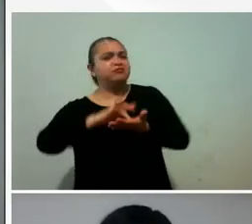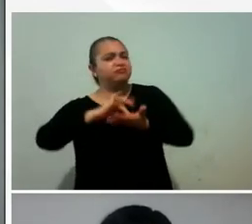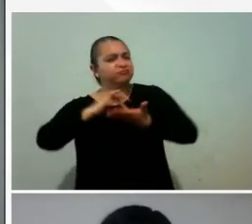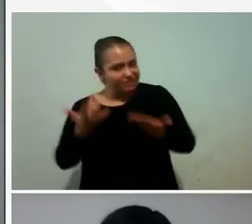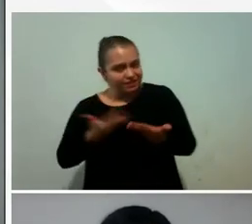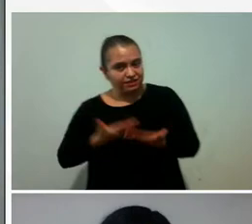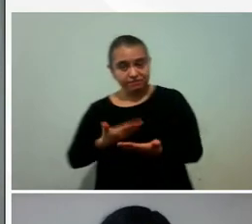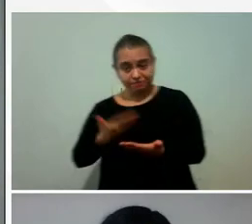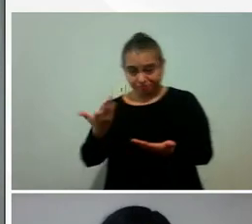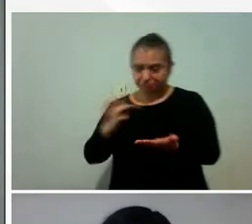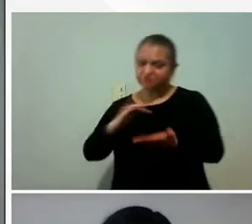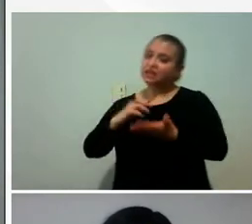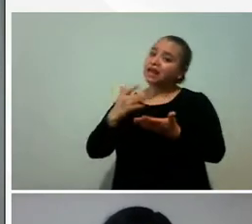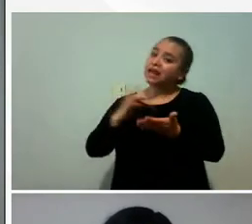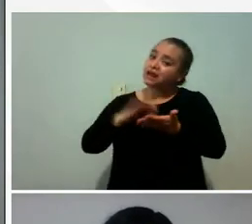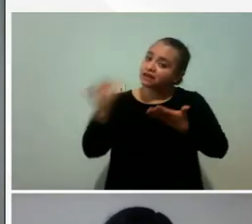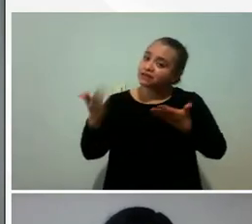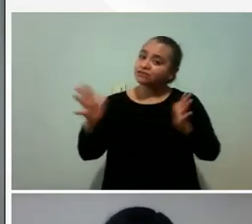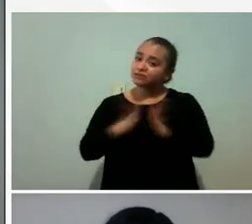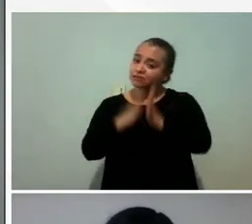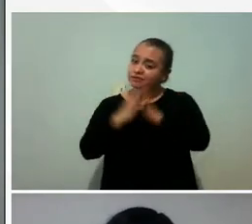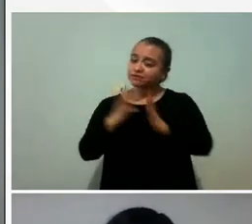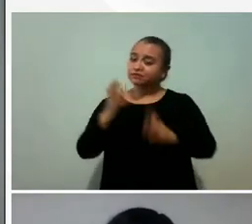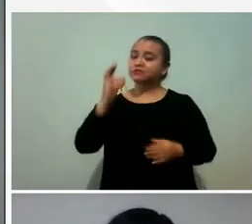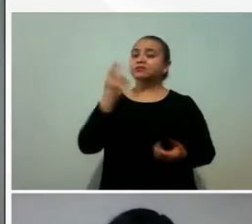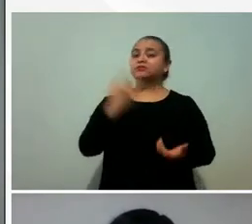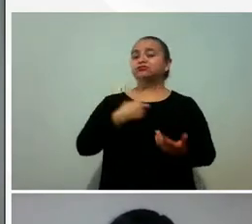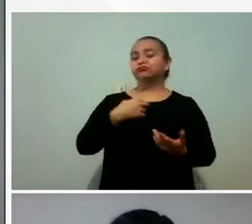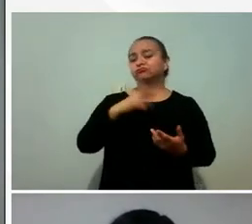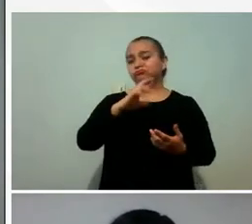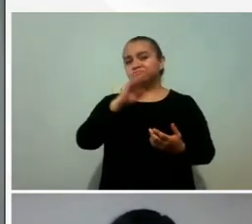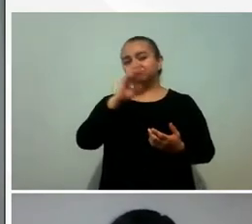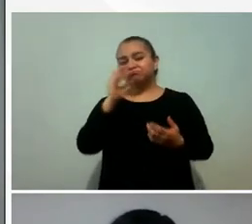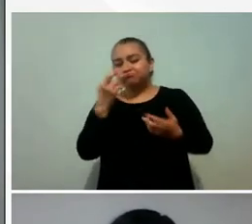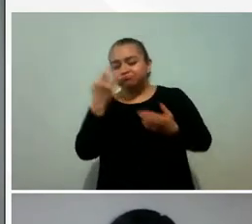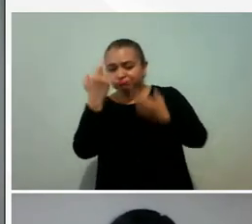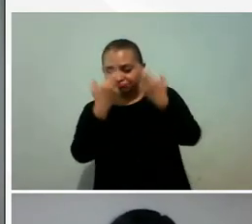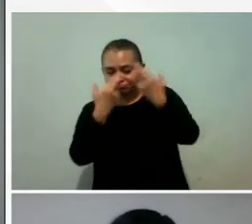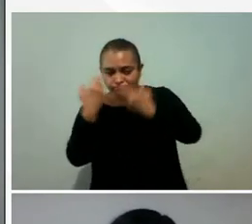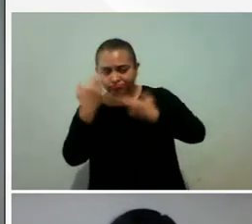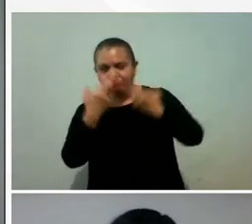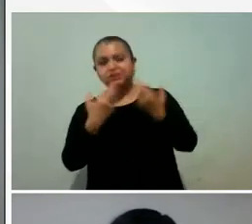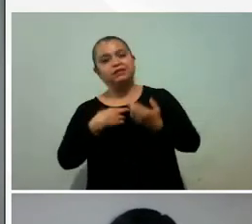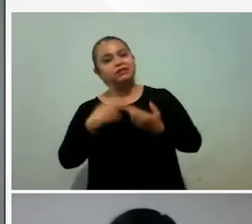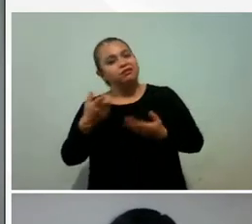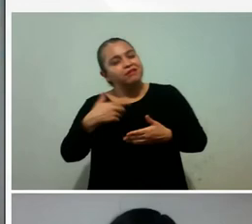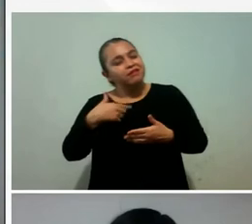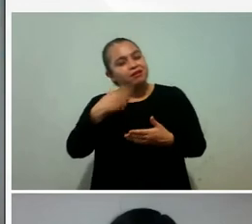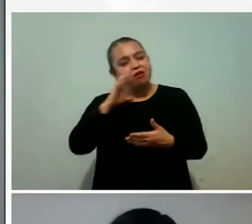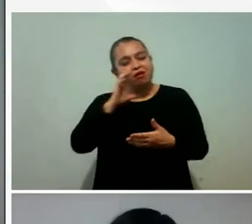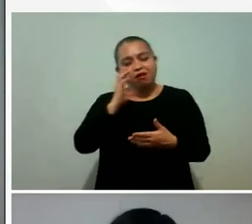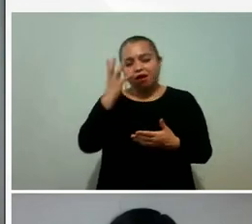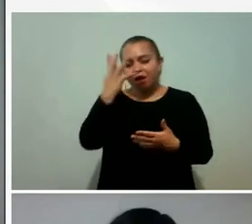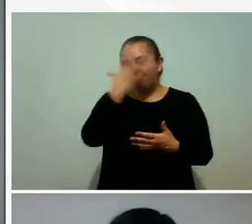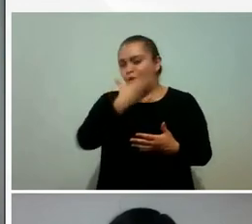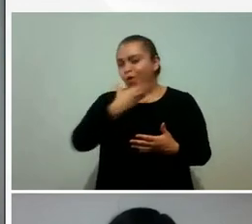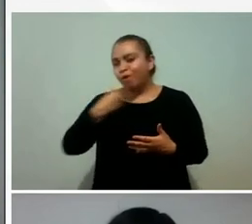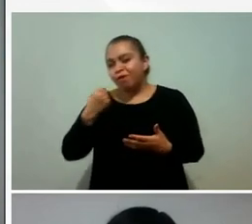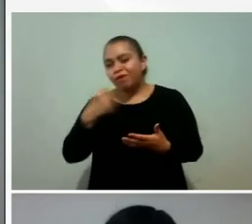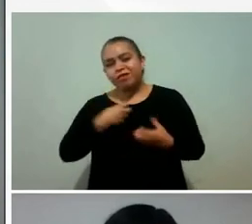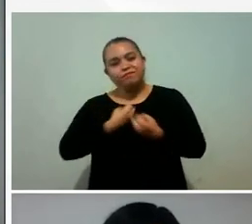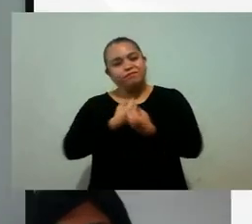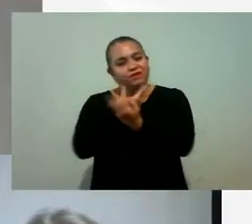sus participaciones, sus reflexiones, esa forma linda de expresar lo que piensan y sienten. Muchas